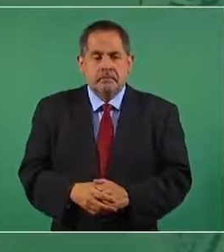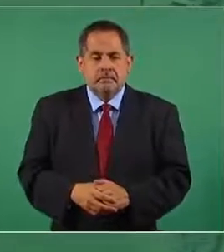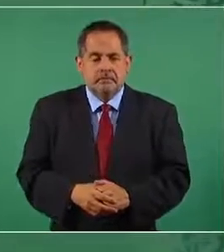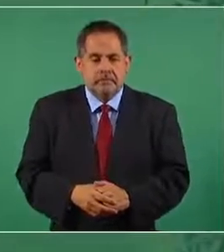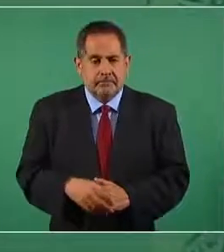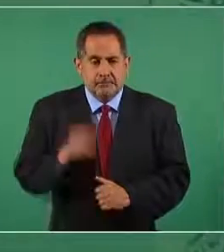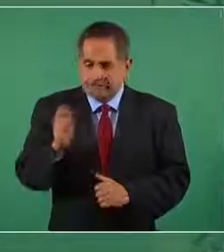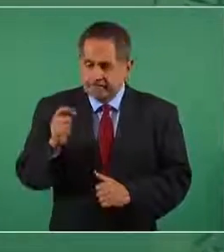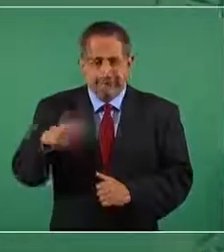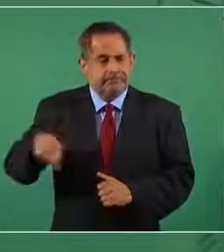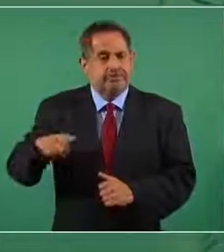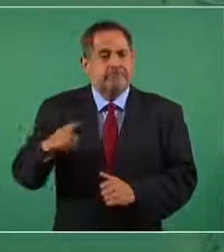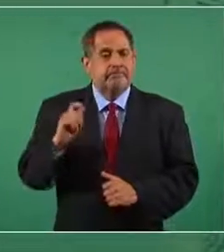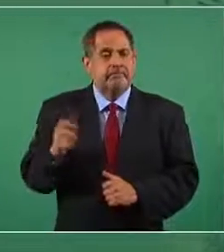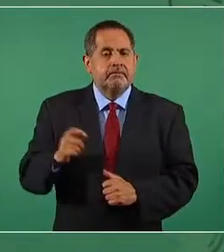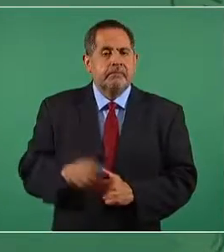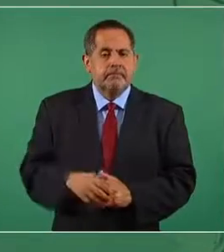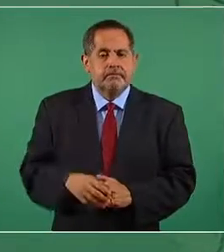es